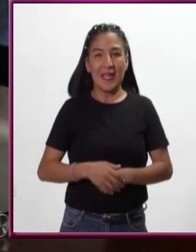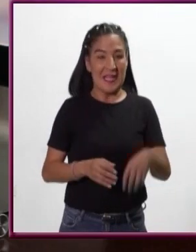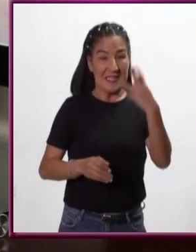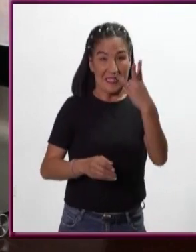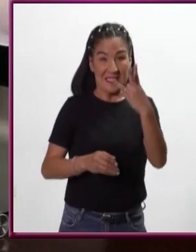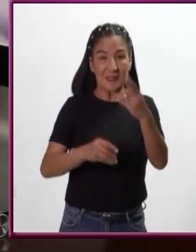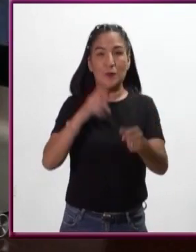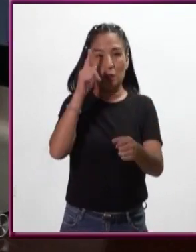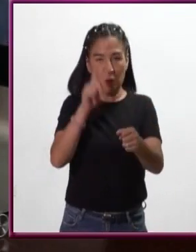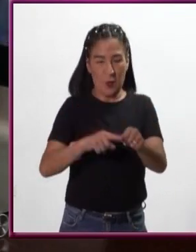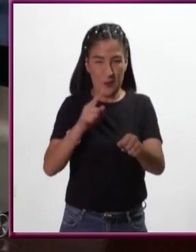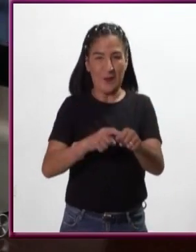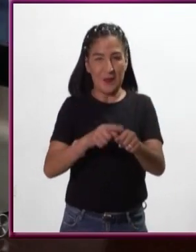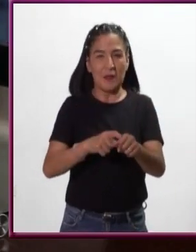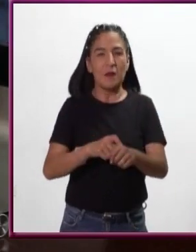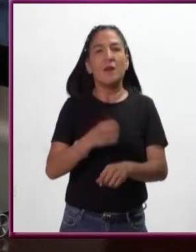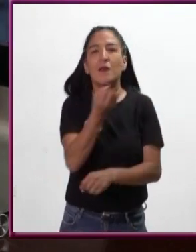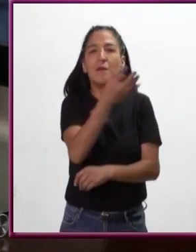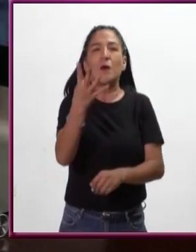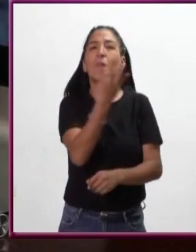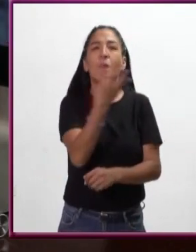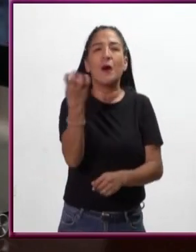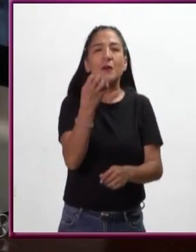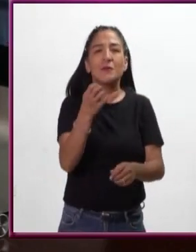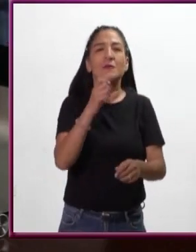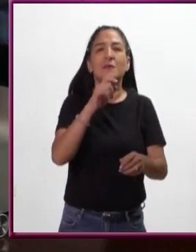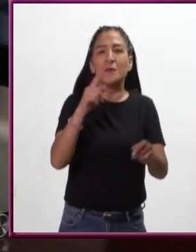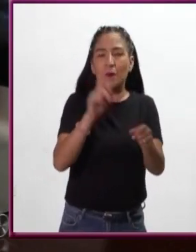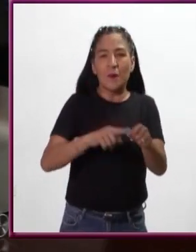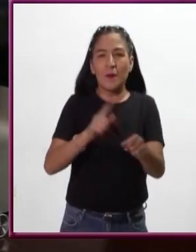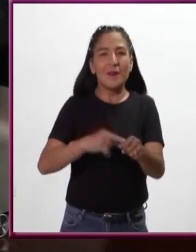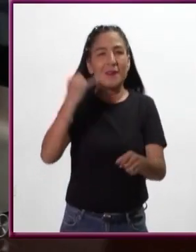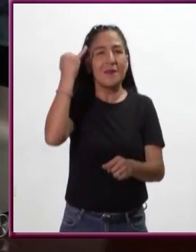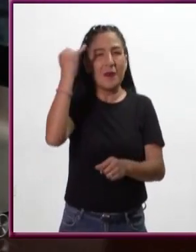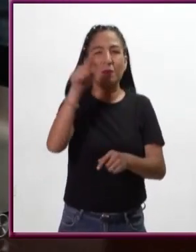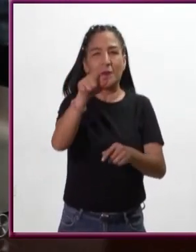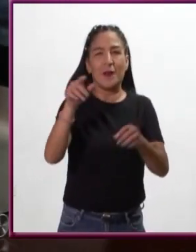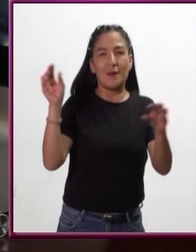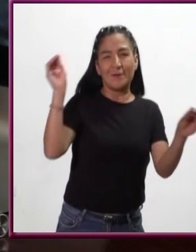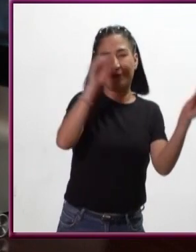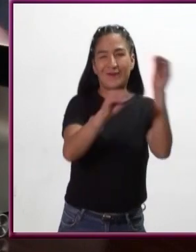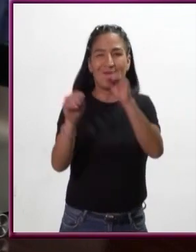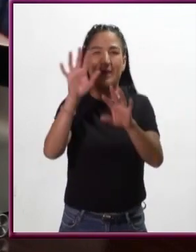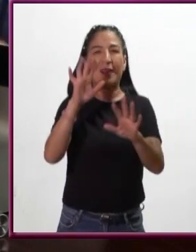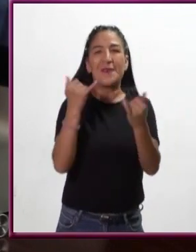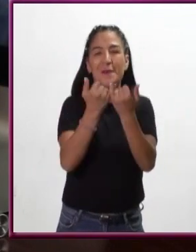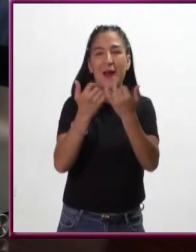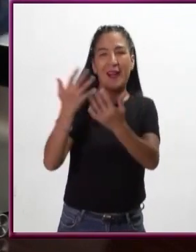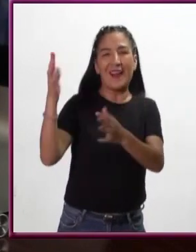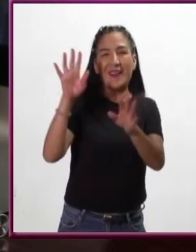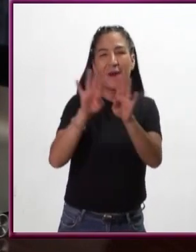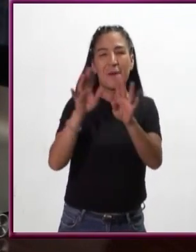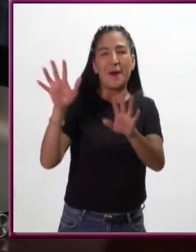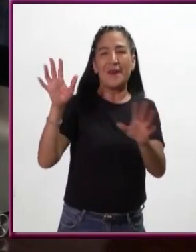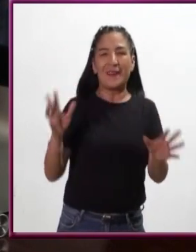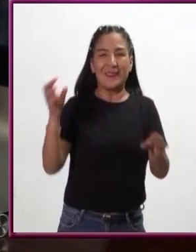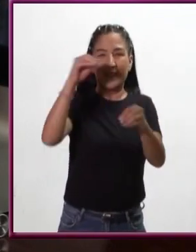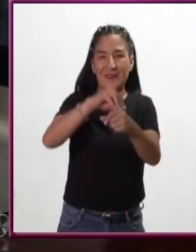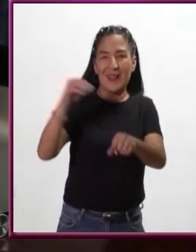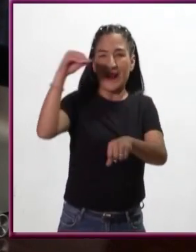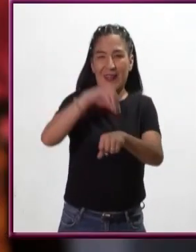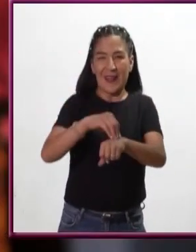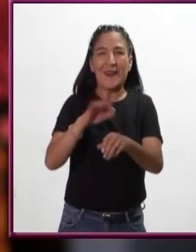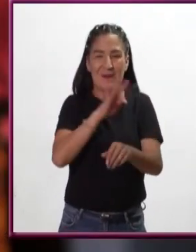3 colores fueran 400 colores básicos. E imagina toda la cantidad de combinaciones que eso puede generar. Eso es lo que pasa con el